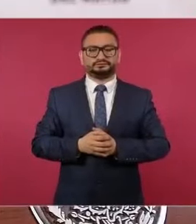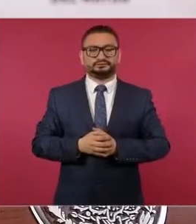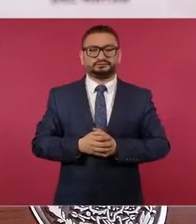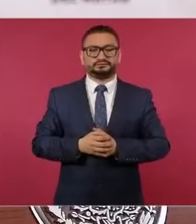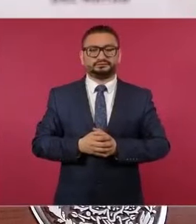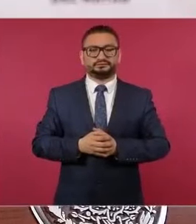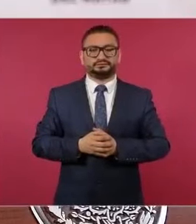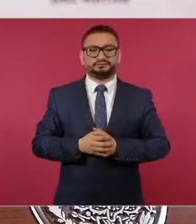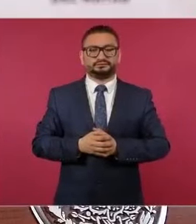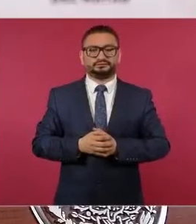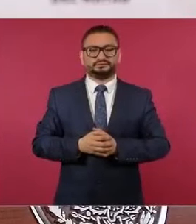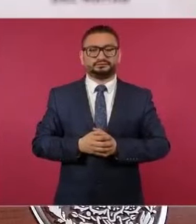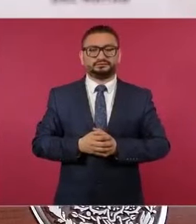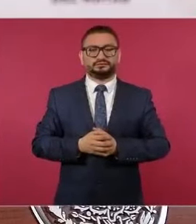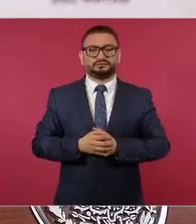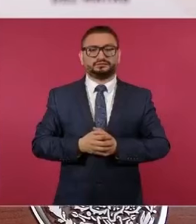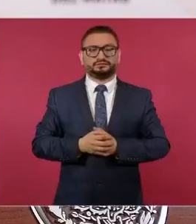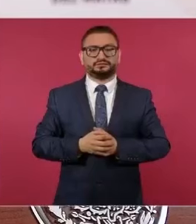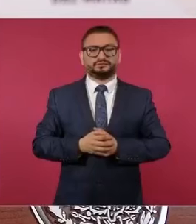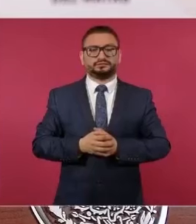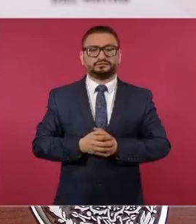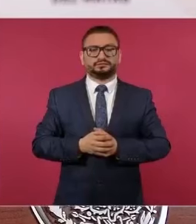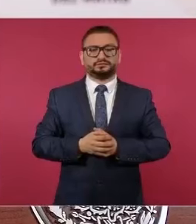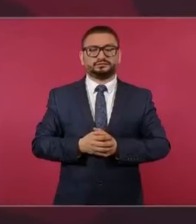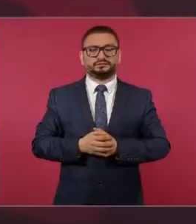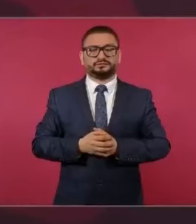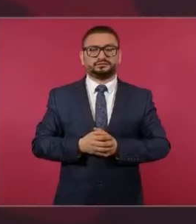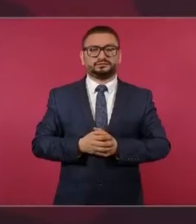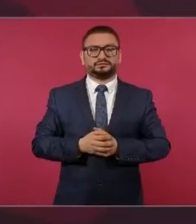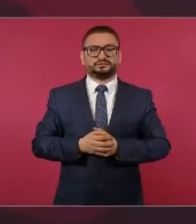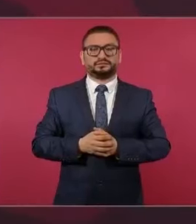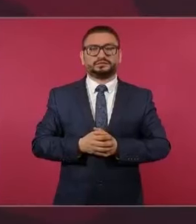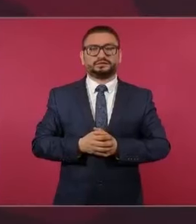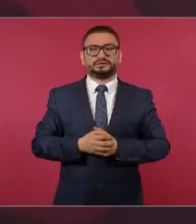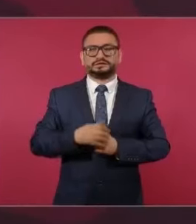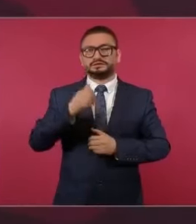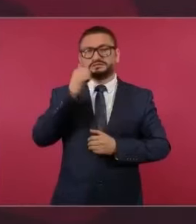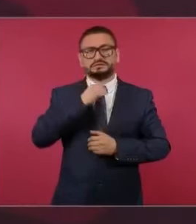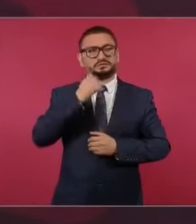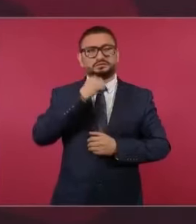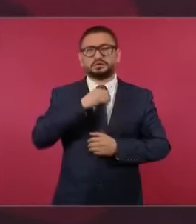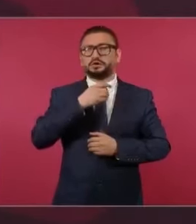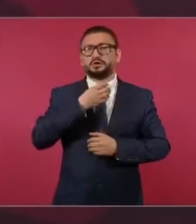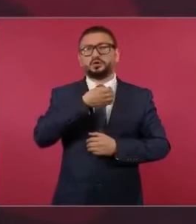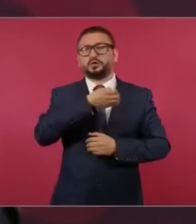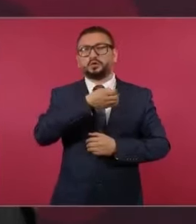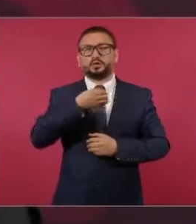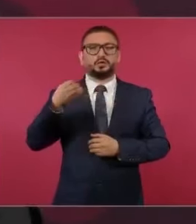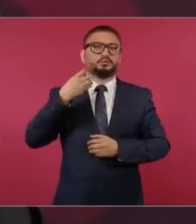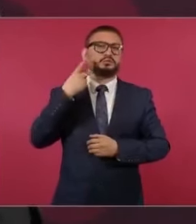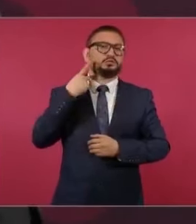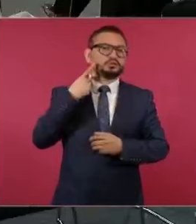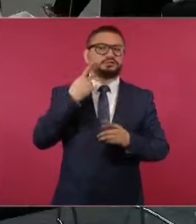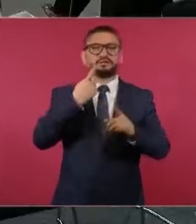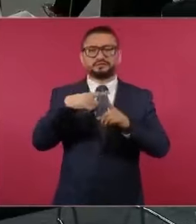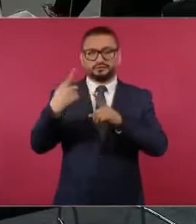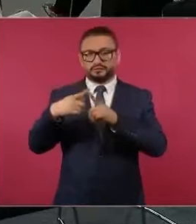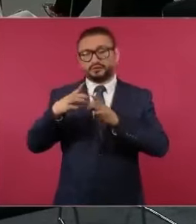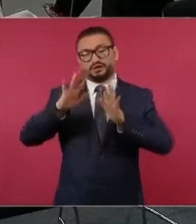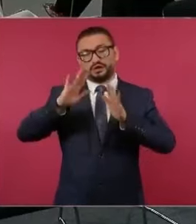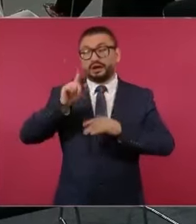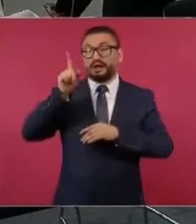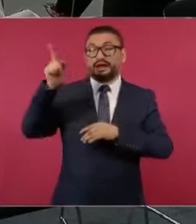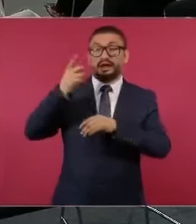hay mucha urbanidad política allá con todos respetos